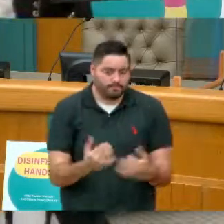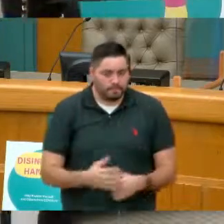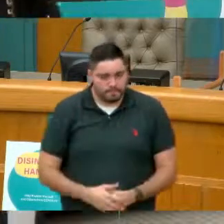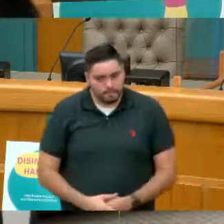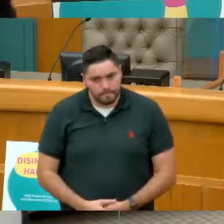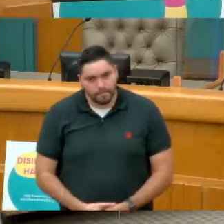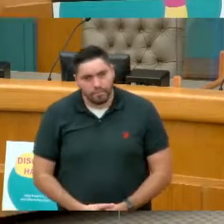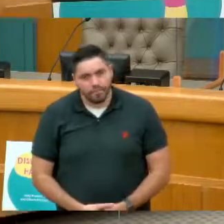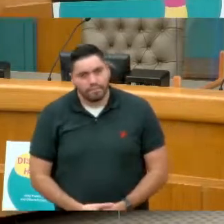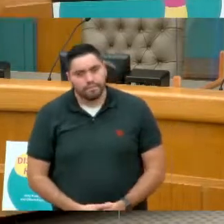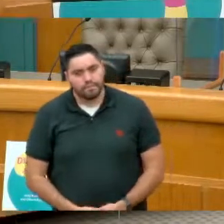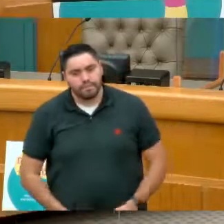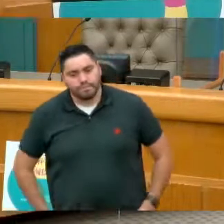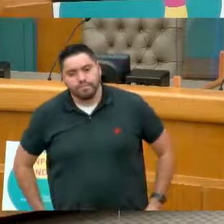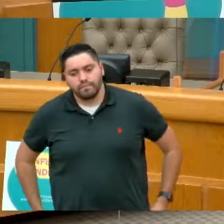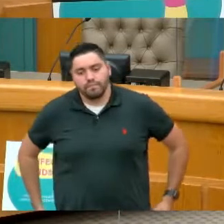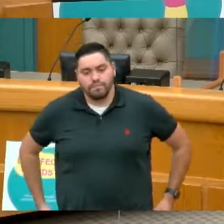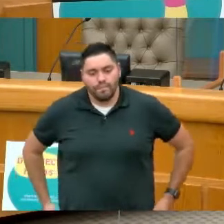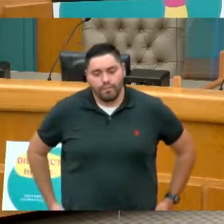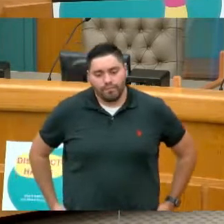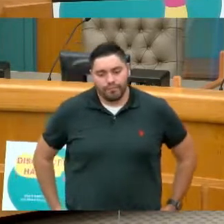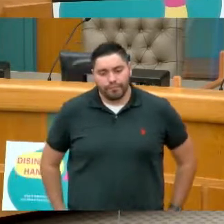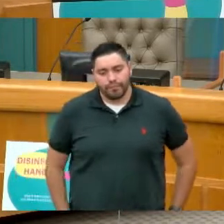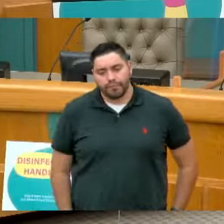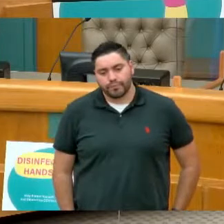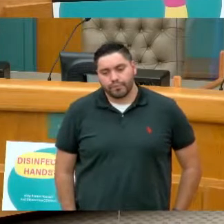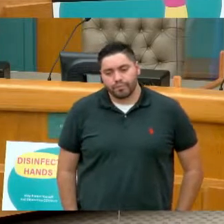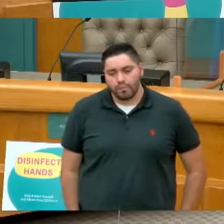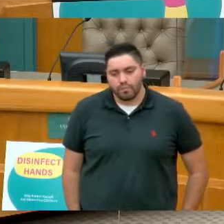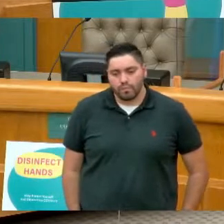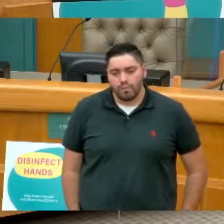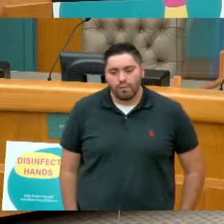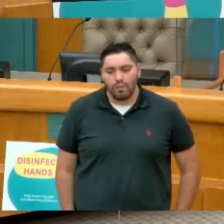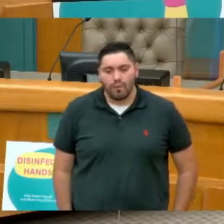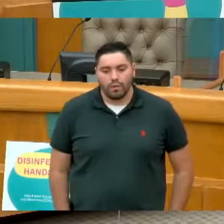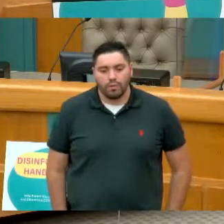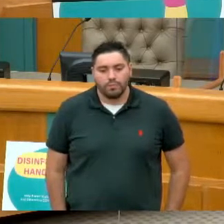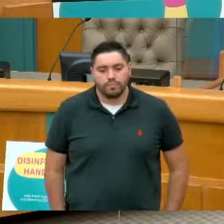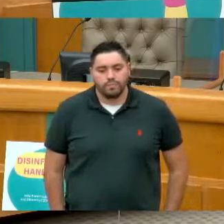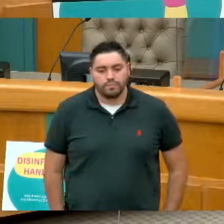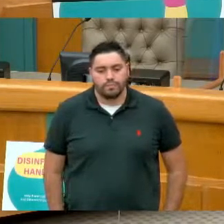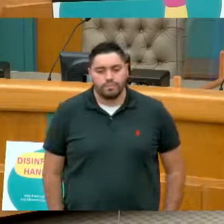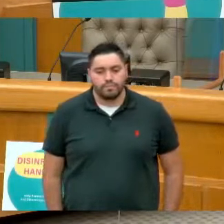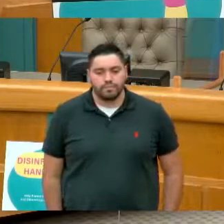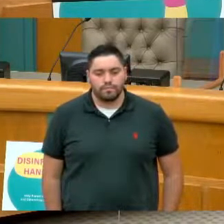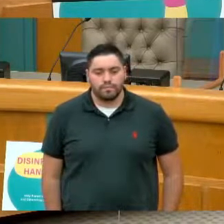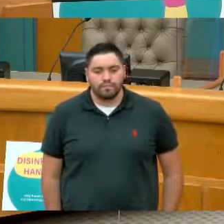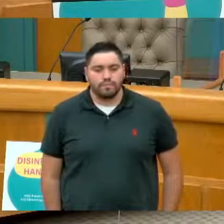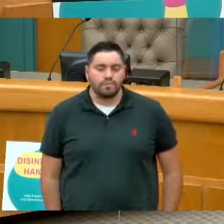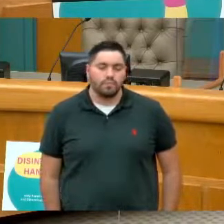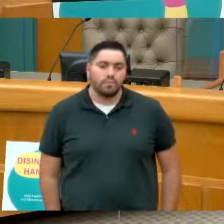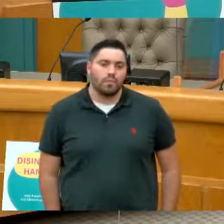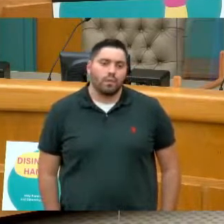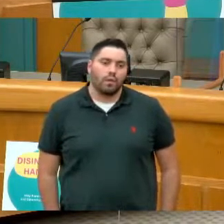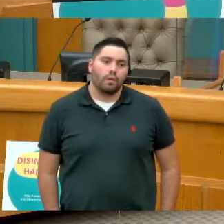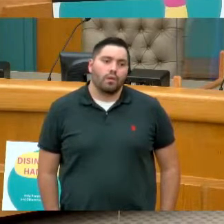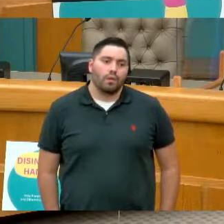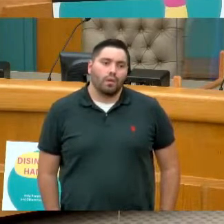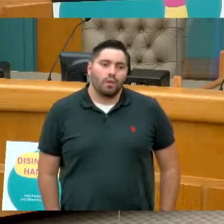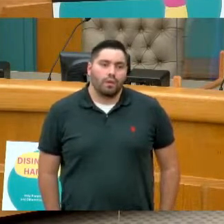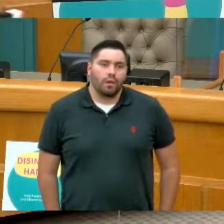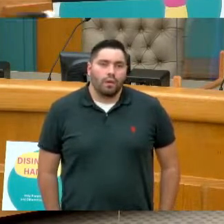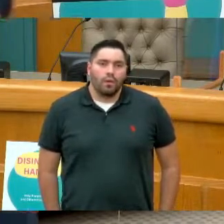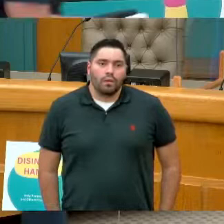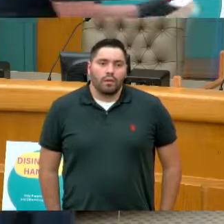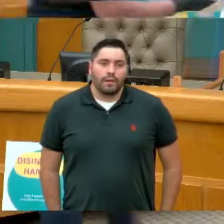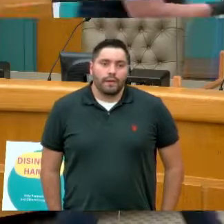effort with our media experts to make sure that we are continuing with the 3 Ws. Thank you,